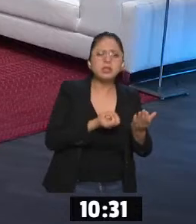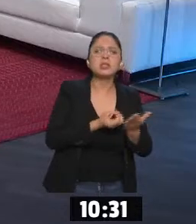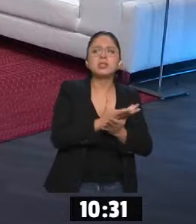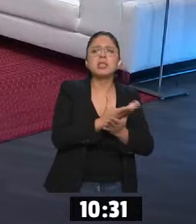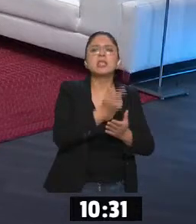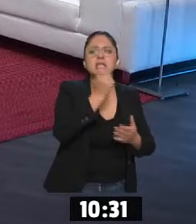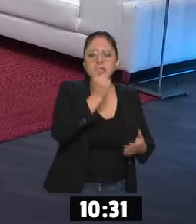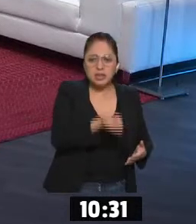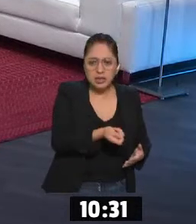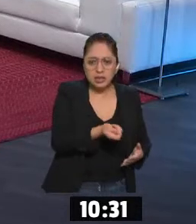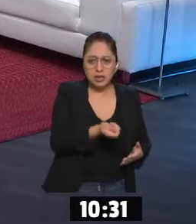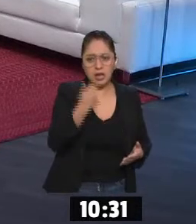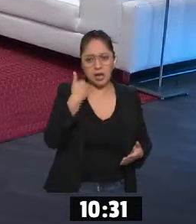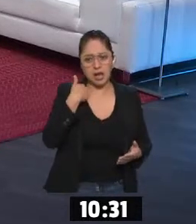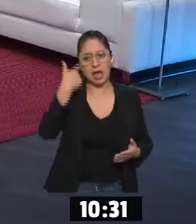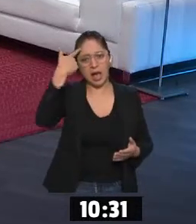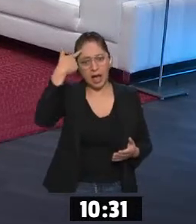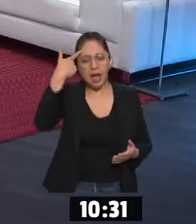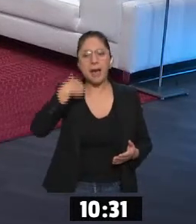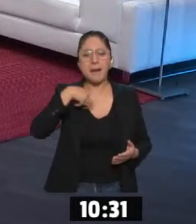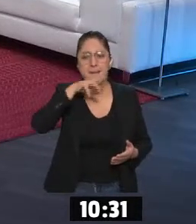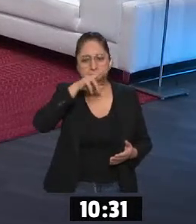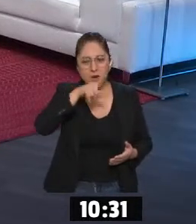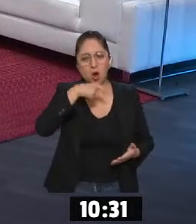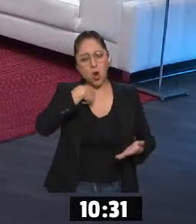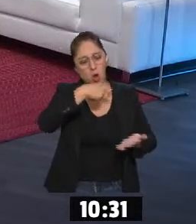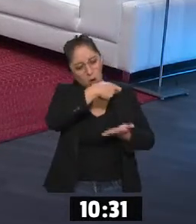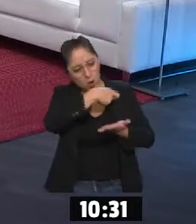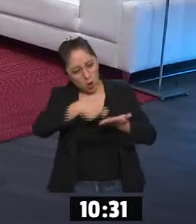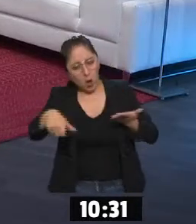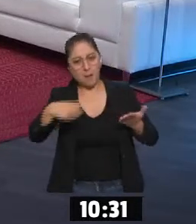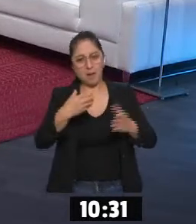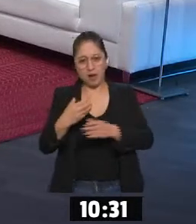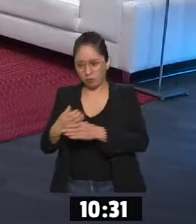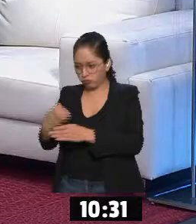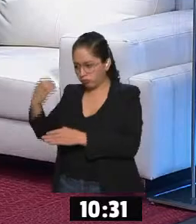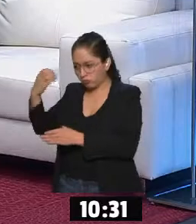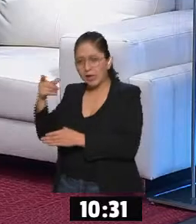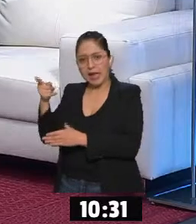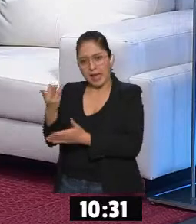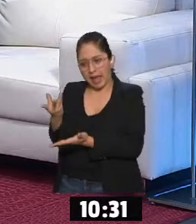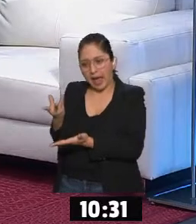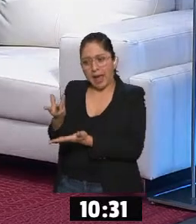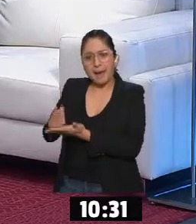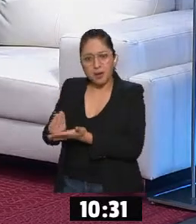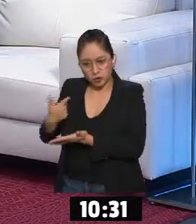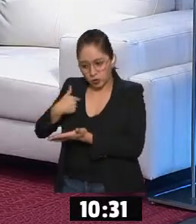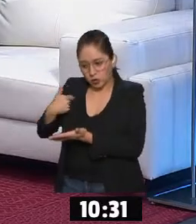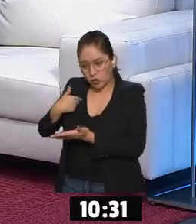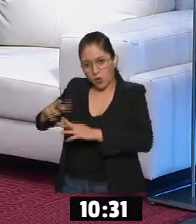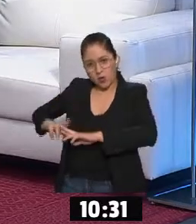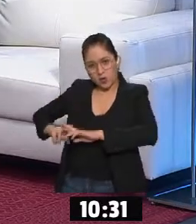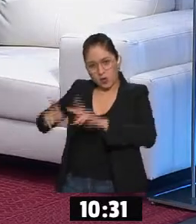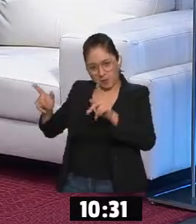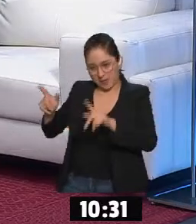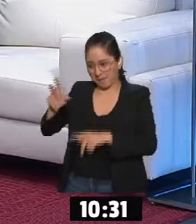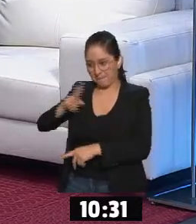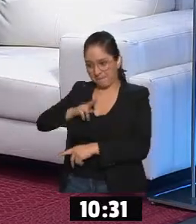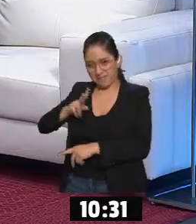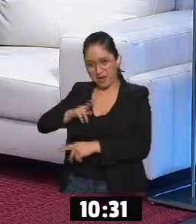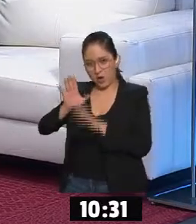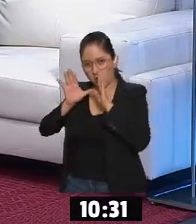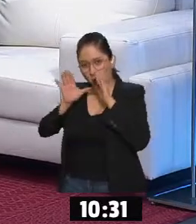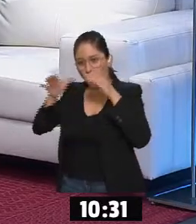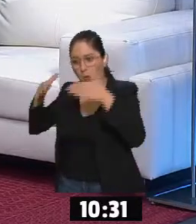iban a hacer era ir por otro casco. Y creyeron o sea, tú reparas el daño. Sí. En su comunidad rompes